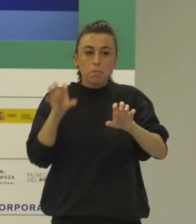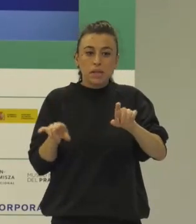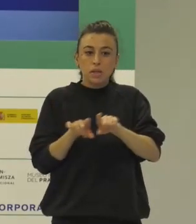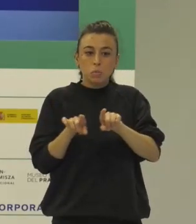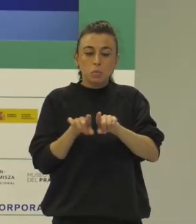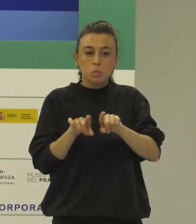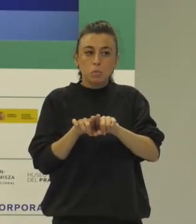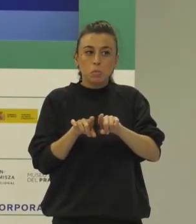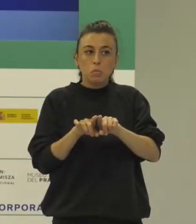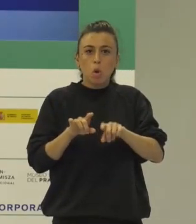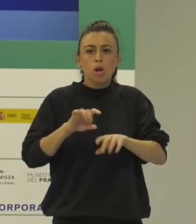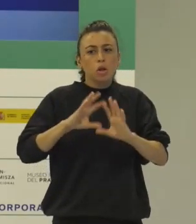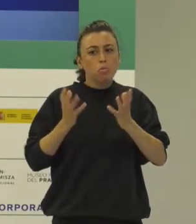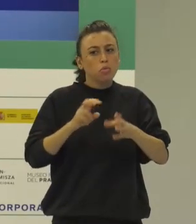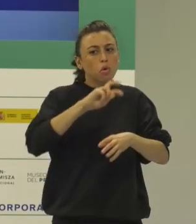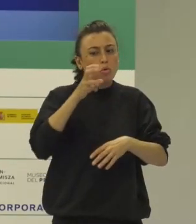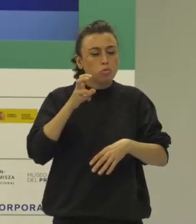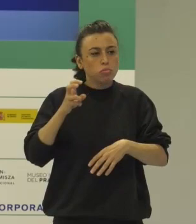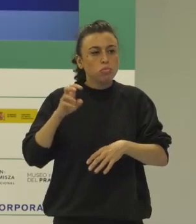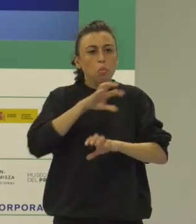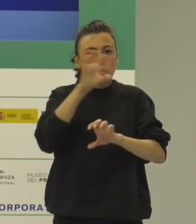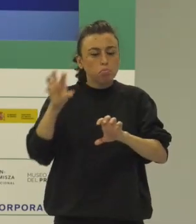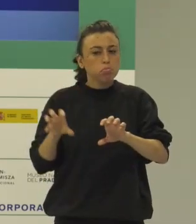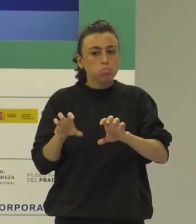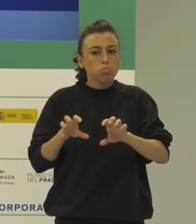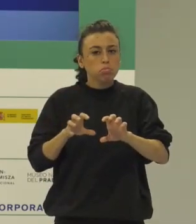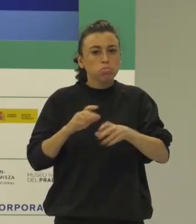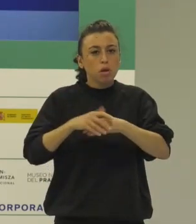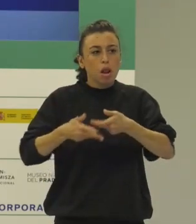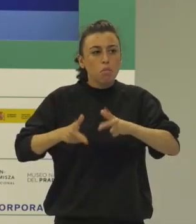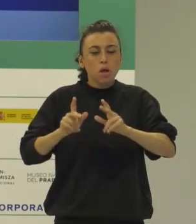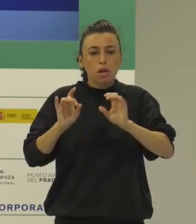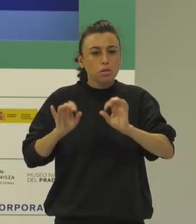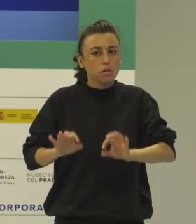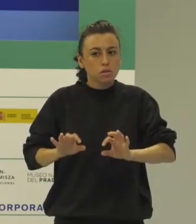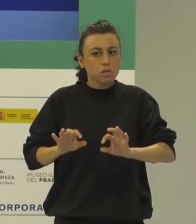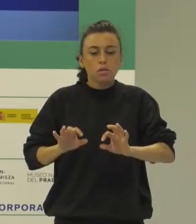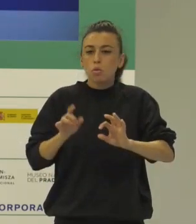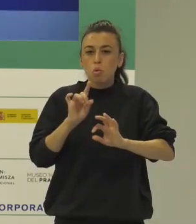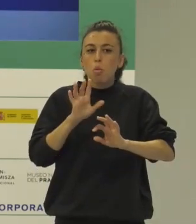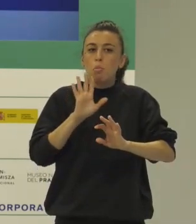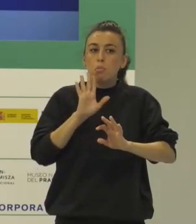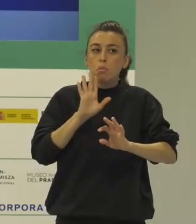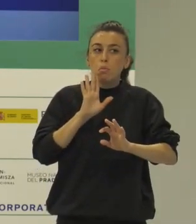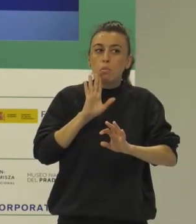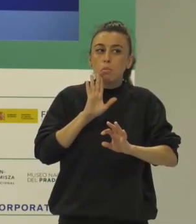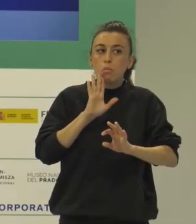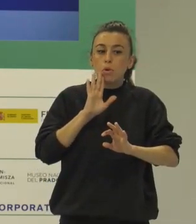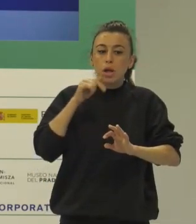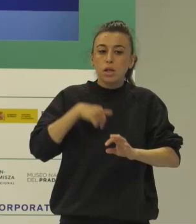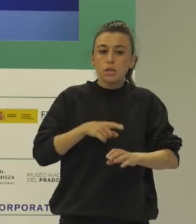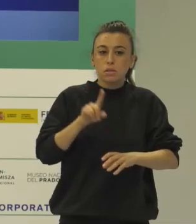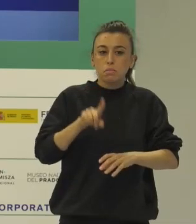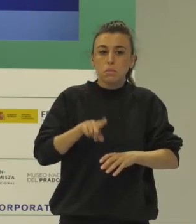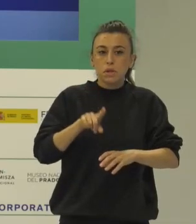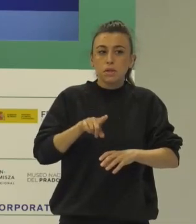que se pueden ver en otros lugares del mundo. Pero las elecciones en este momento, las elecciones generales, que el 25 de este mes son las